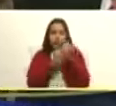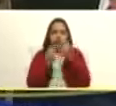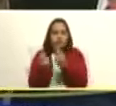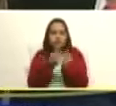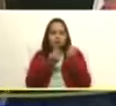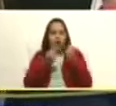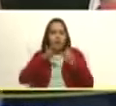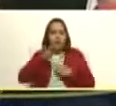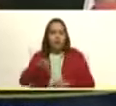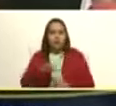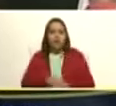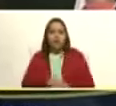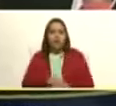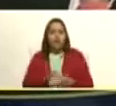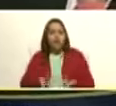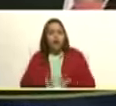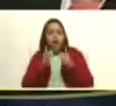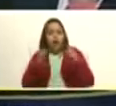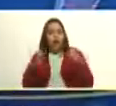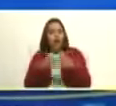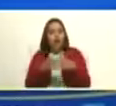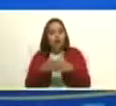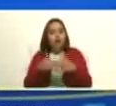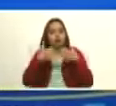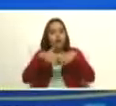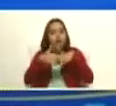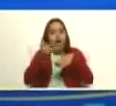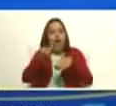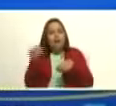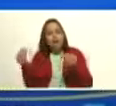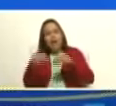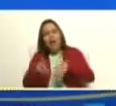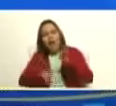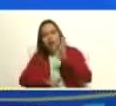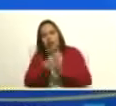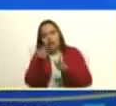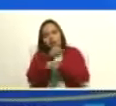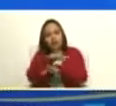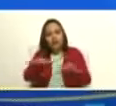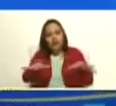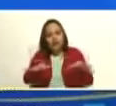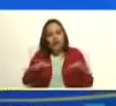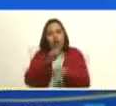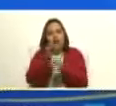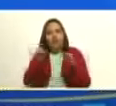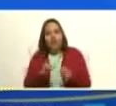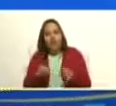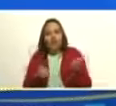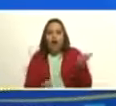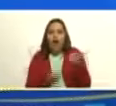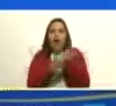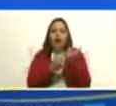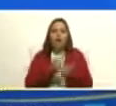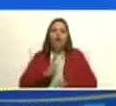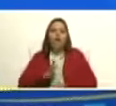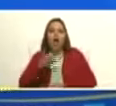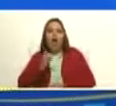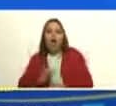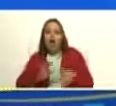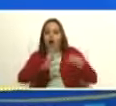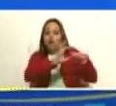que permita que las fuerzas productivas puedan tener expansión, que los mecanismos financieros se hayan ido articulando y se hayan